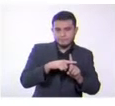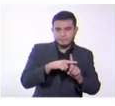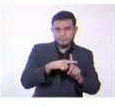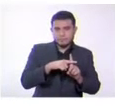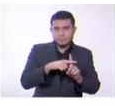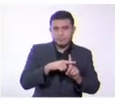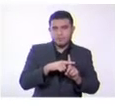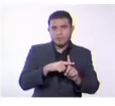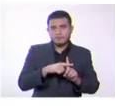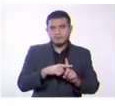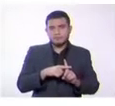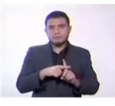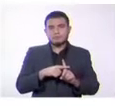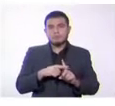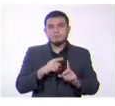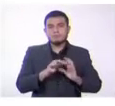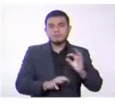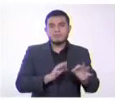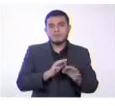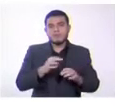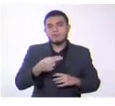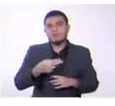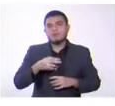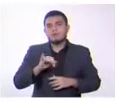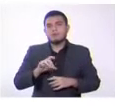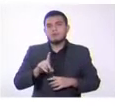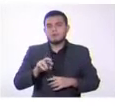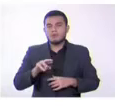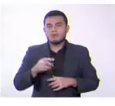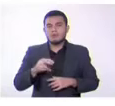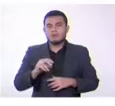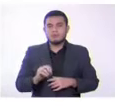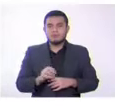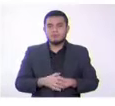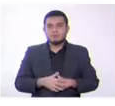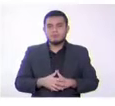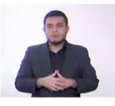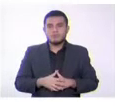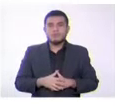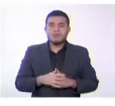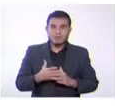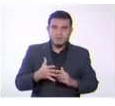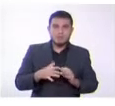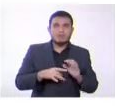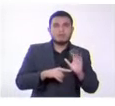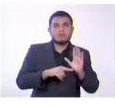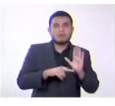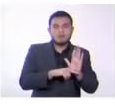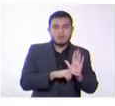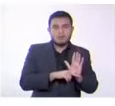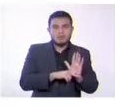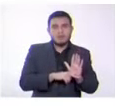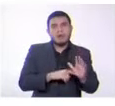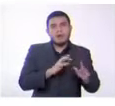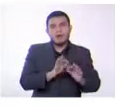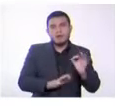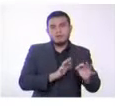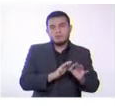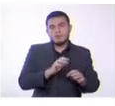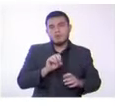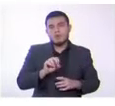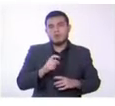los átomos de hidrógeno y ligeramente negativas en el átomo de